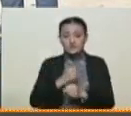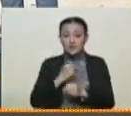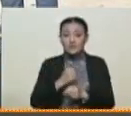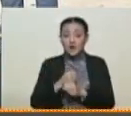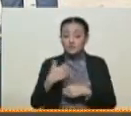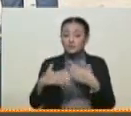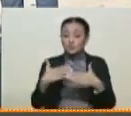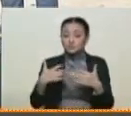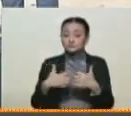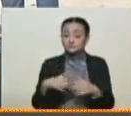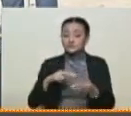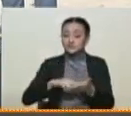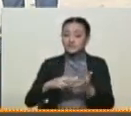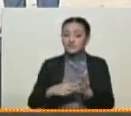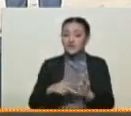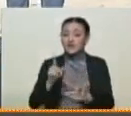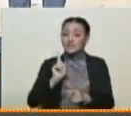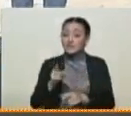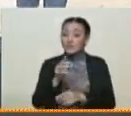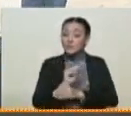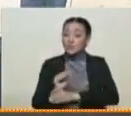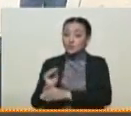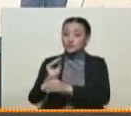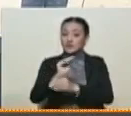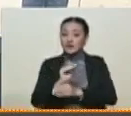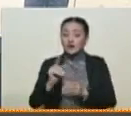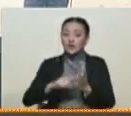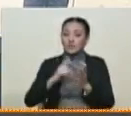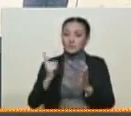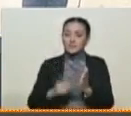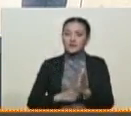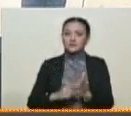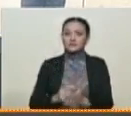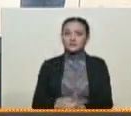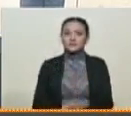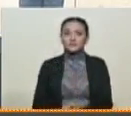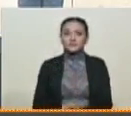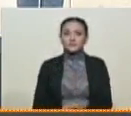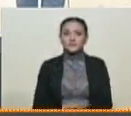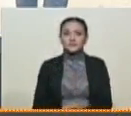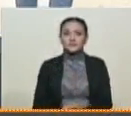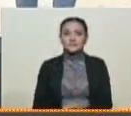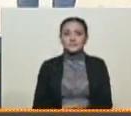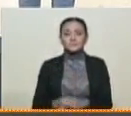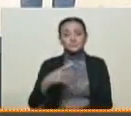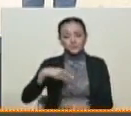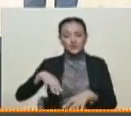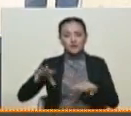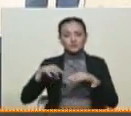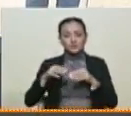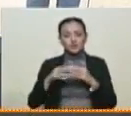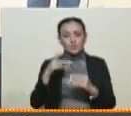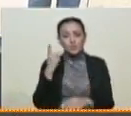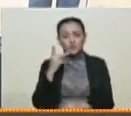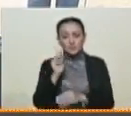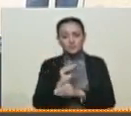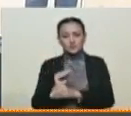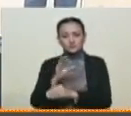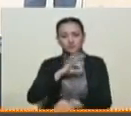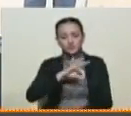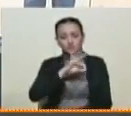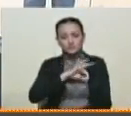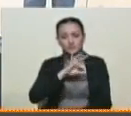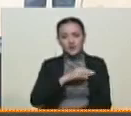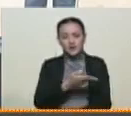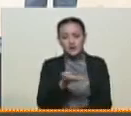está produciendo. Y debemos protegerlo de forma integral. Así que nosotros vamos a asumir todas las políticas de protección social